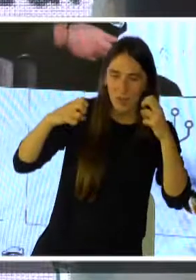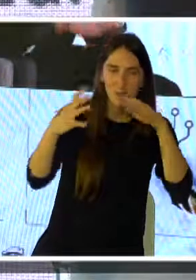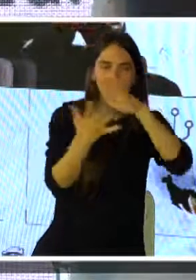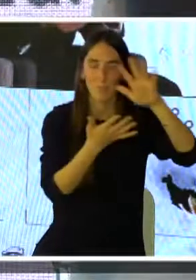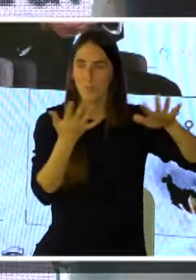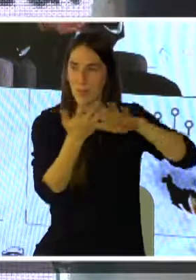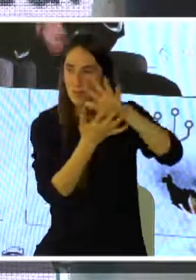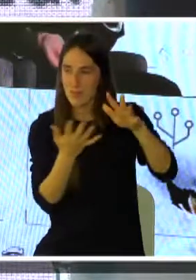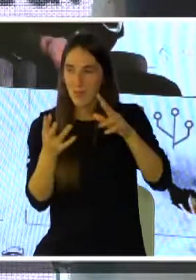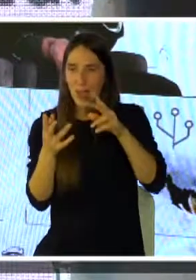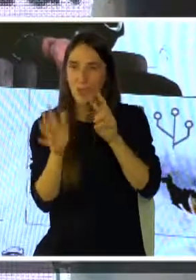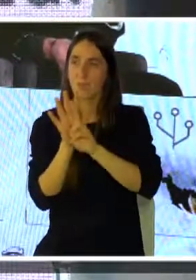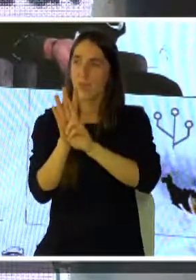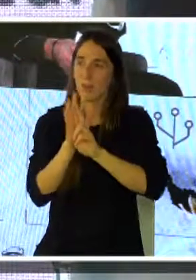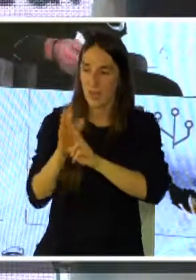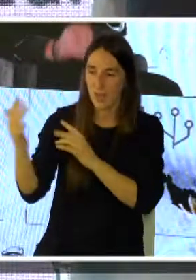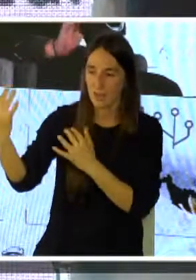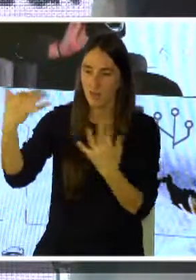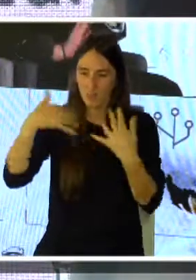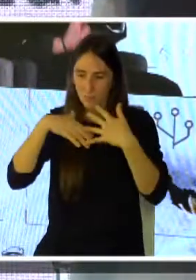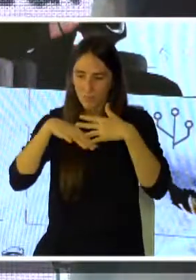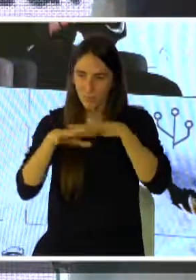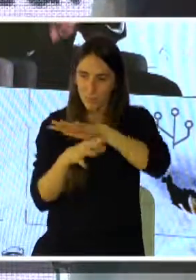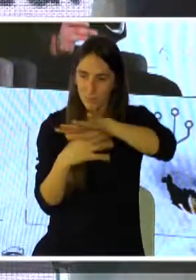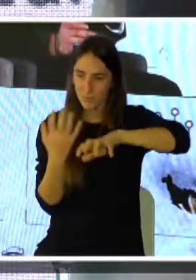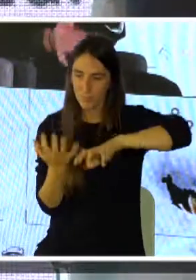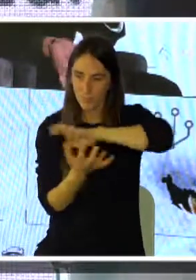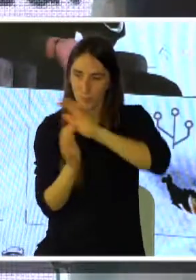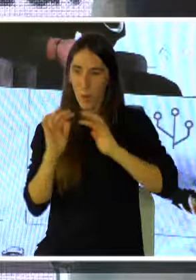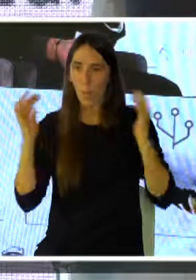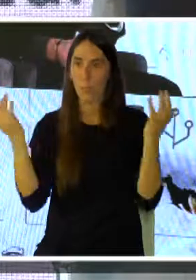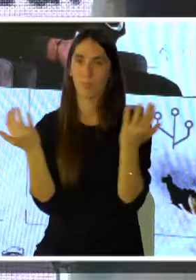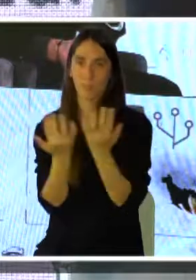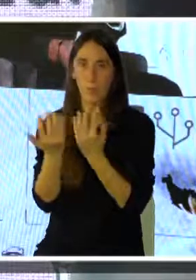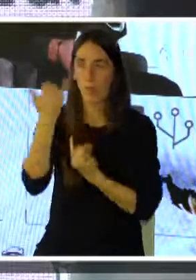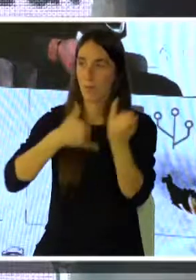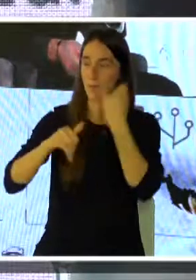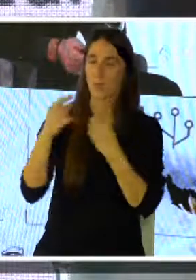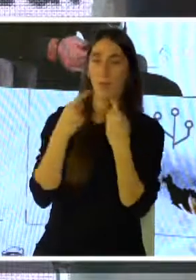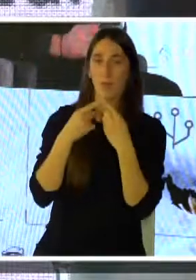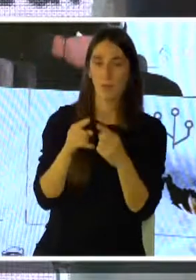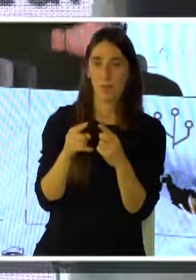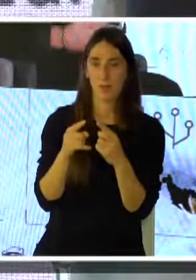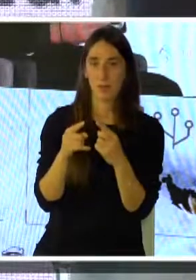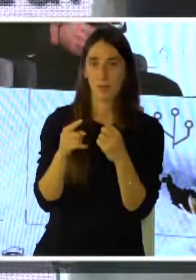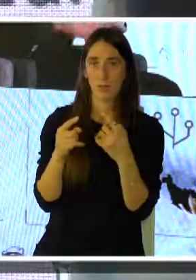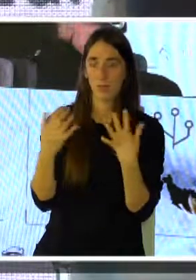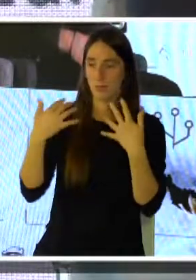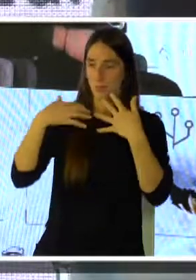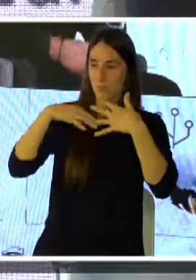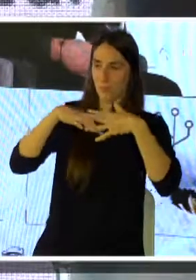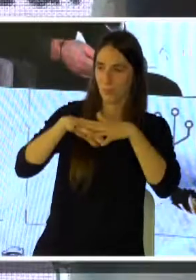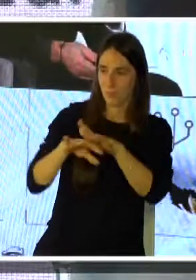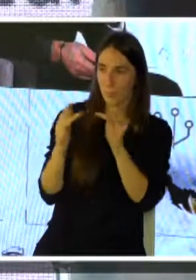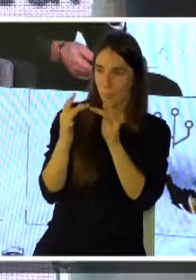o el análisis de georreferencia. Entonces se nos empieza a armar un mundo bastante diferente. Empezamos a interoperar hacia adentro,